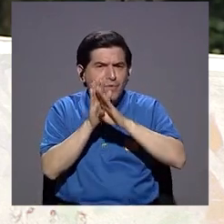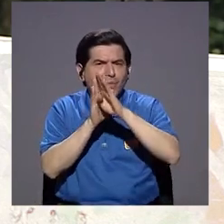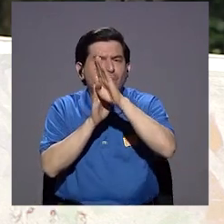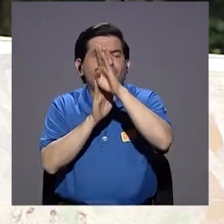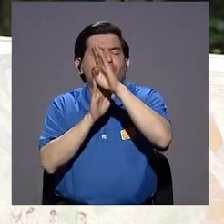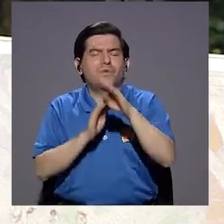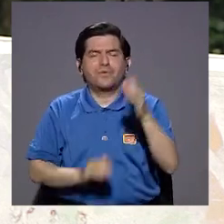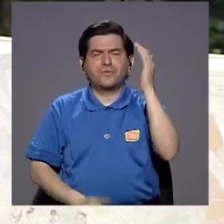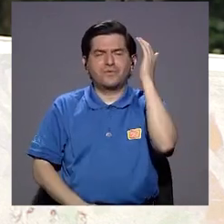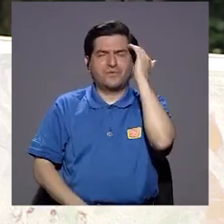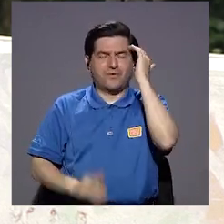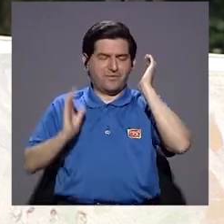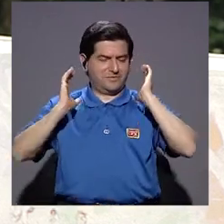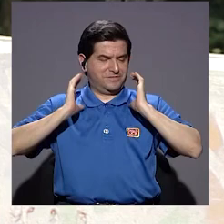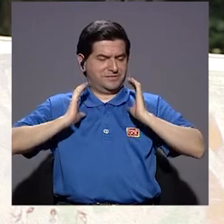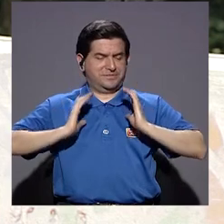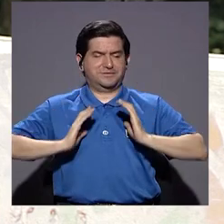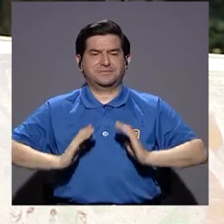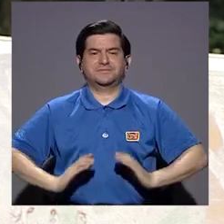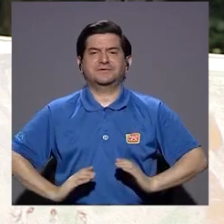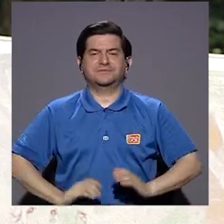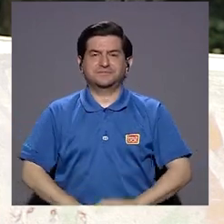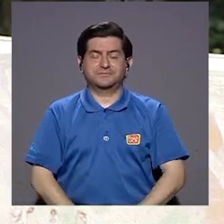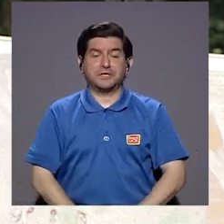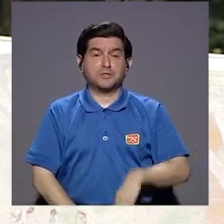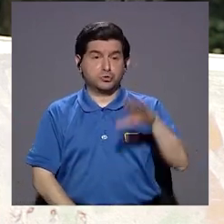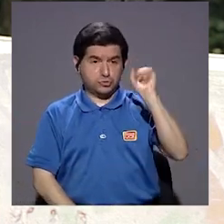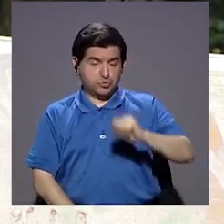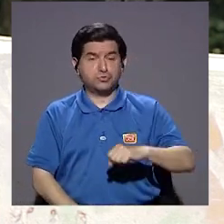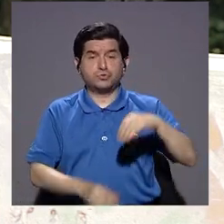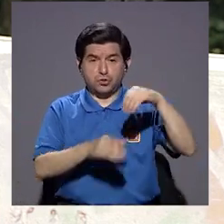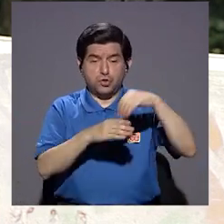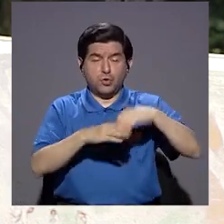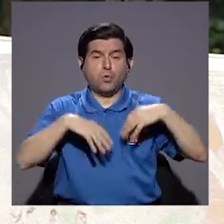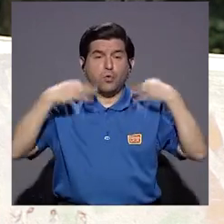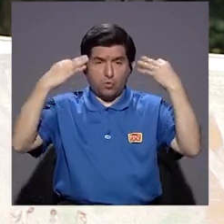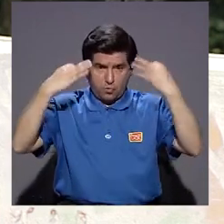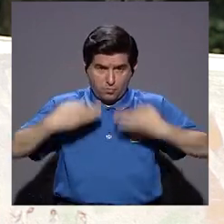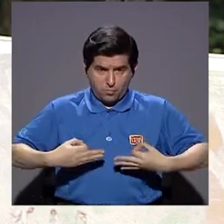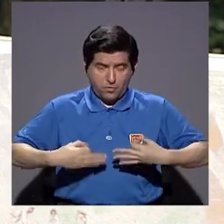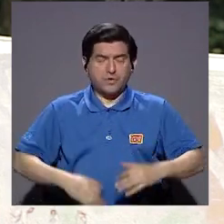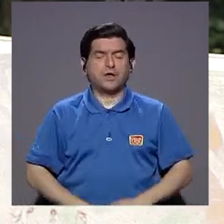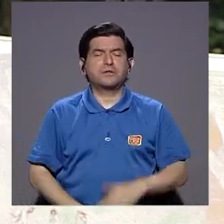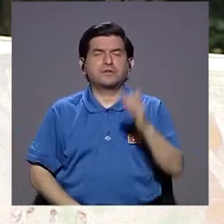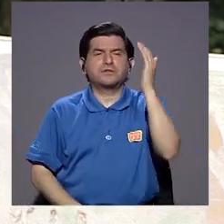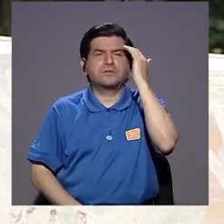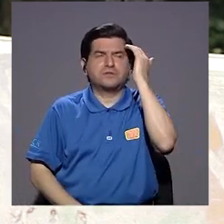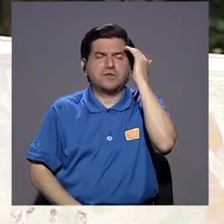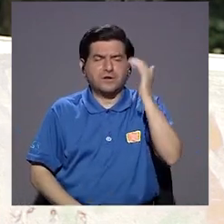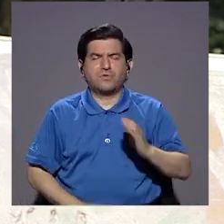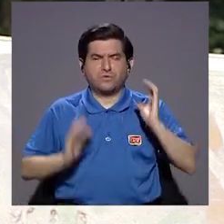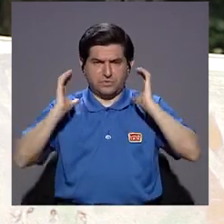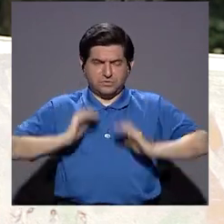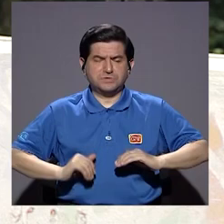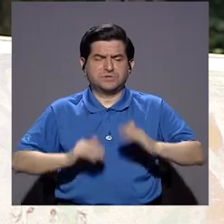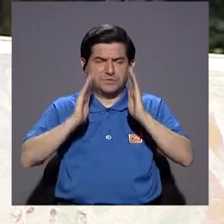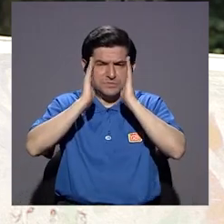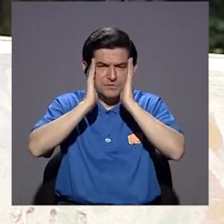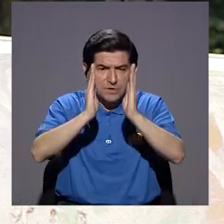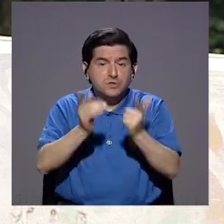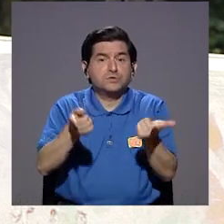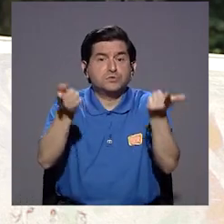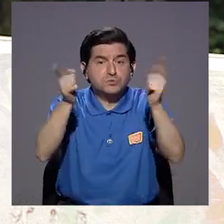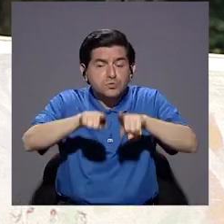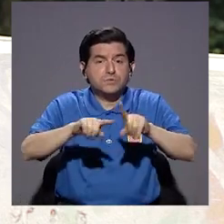llega realmente a desarrollar la conciencia corporal. Entonces, sí, hay componentes físicos como la conciencia corporal, la concentración, etcétera, que